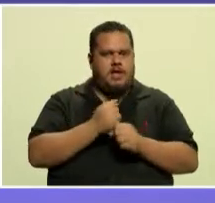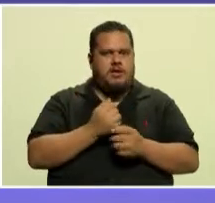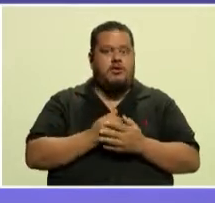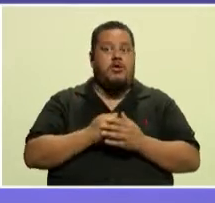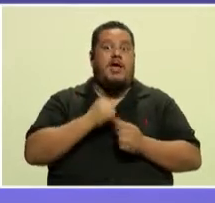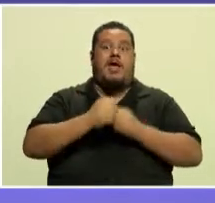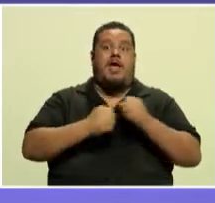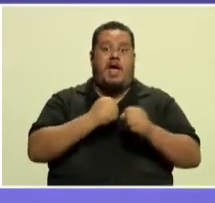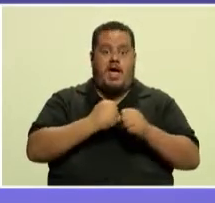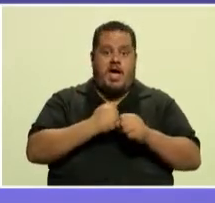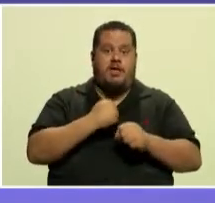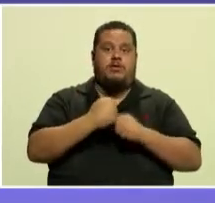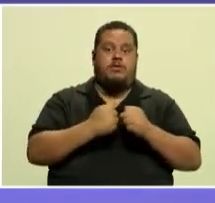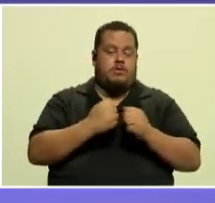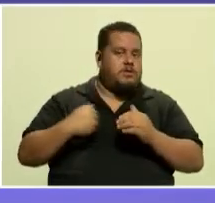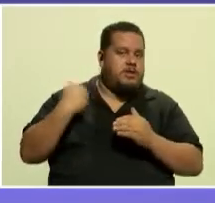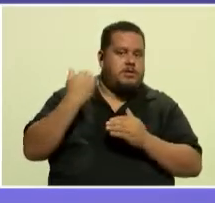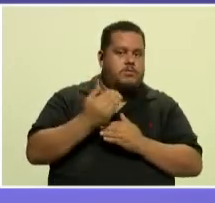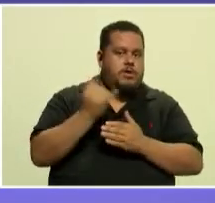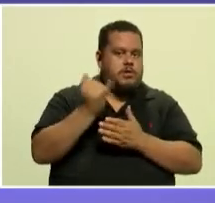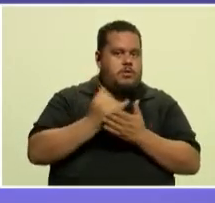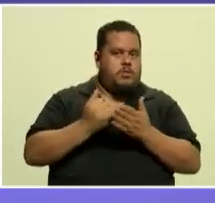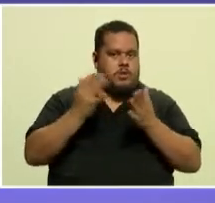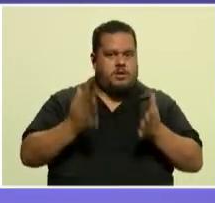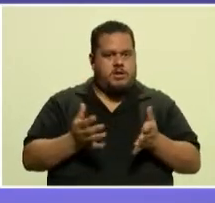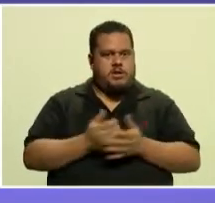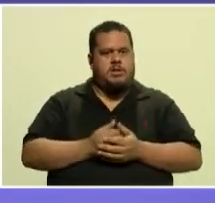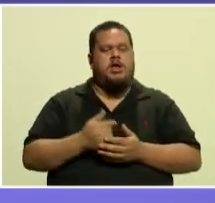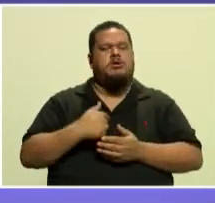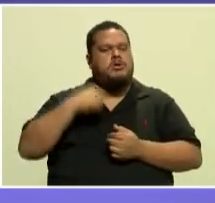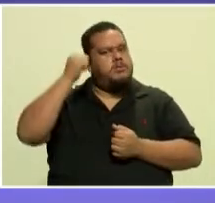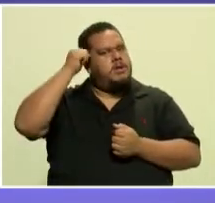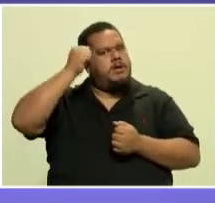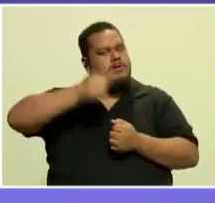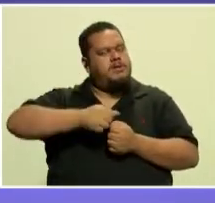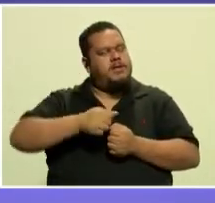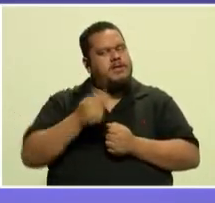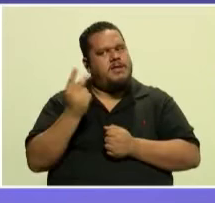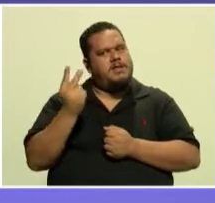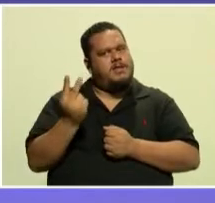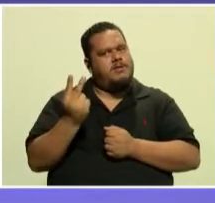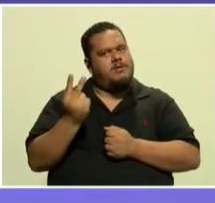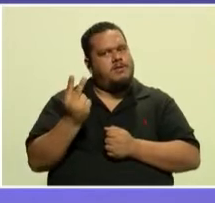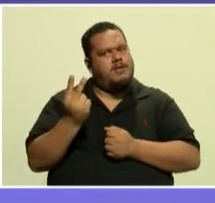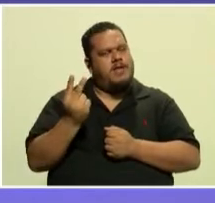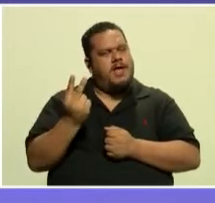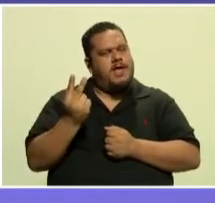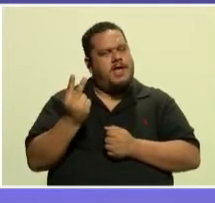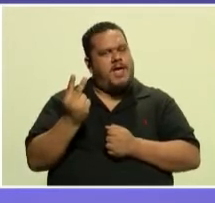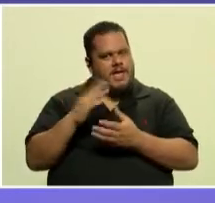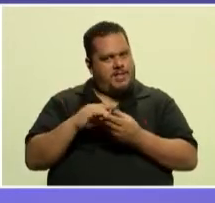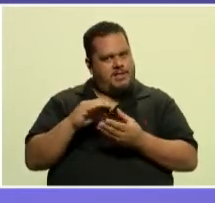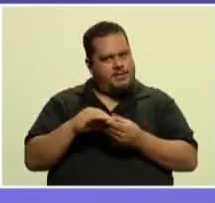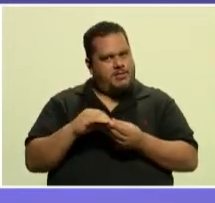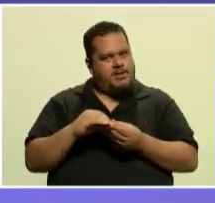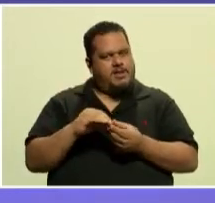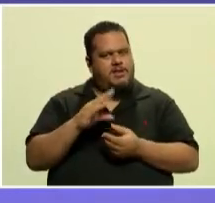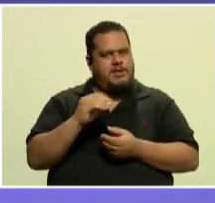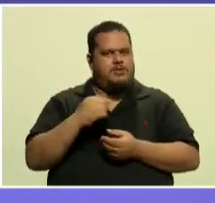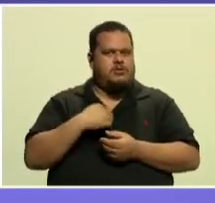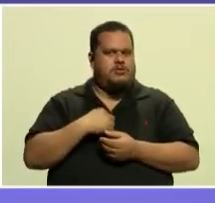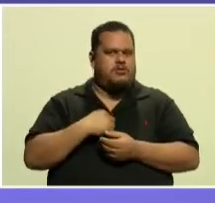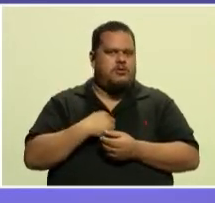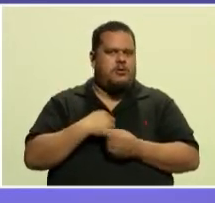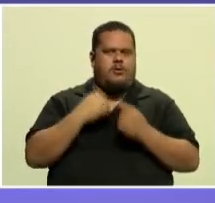Años después, como artista, me acordé de esas 2 anécdotas y me serví de mi